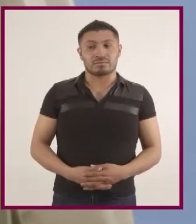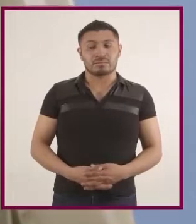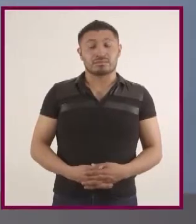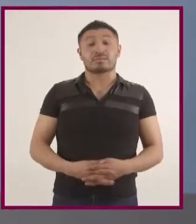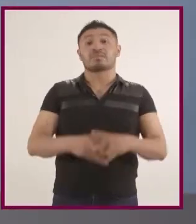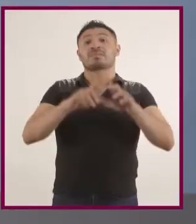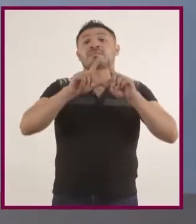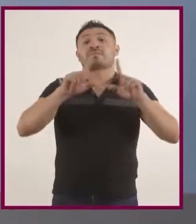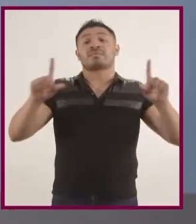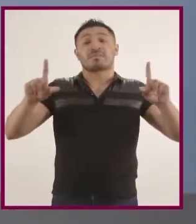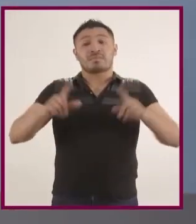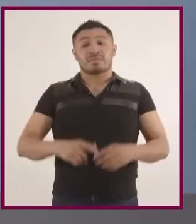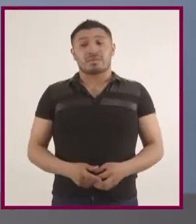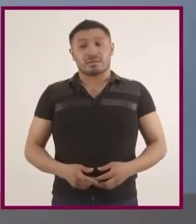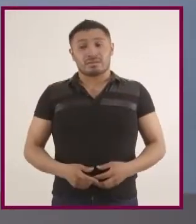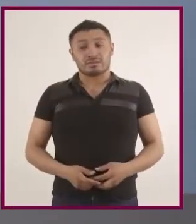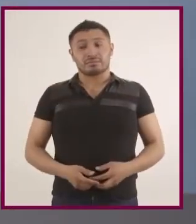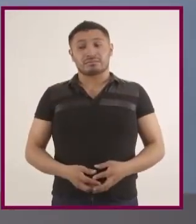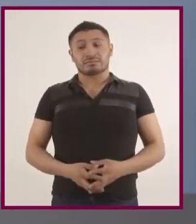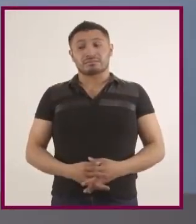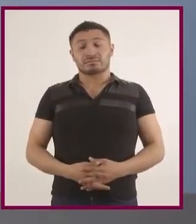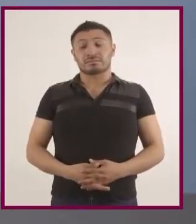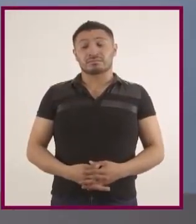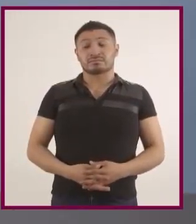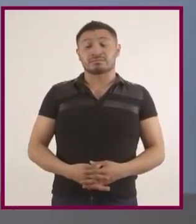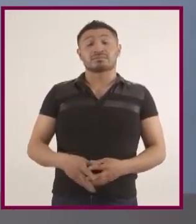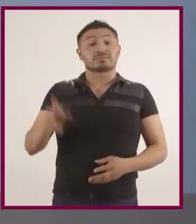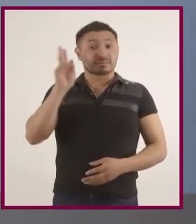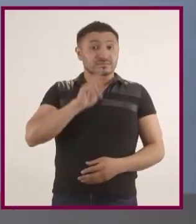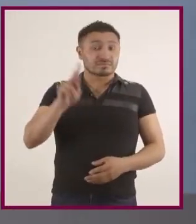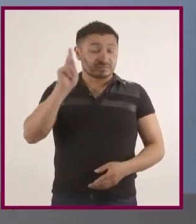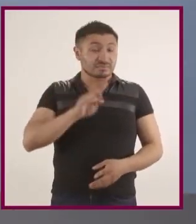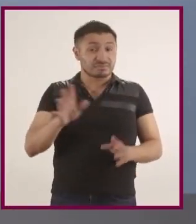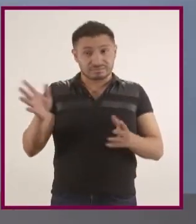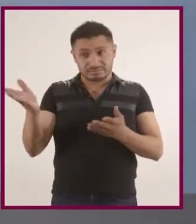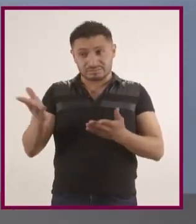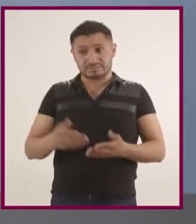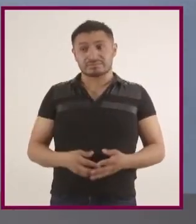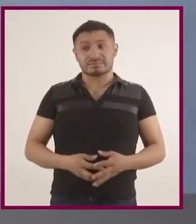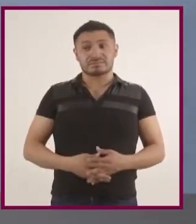y listo ahora sí probémoslo